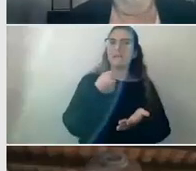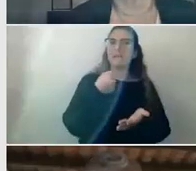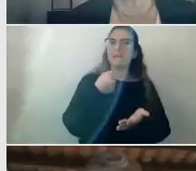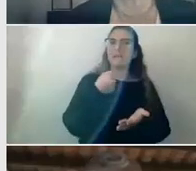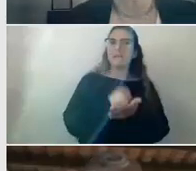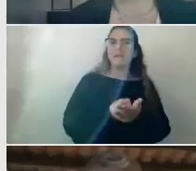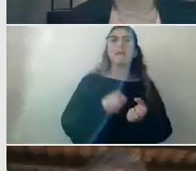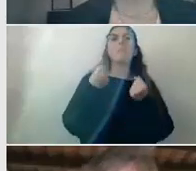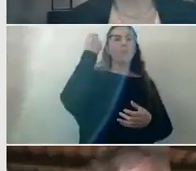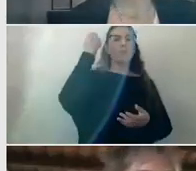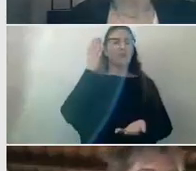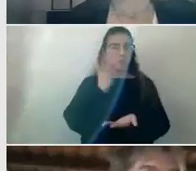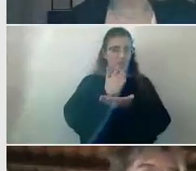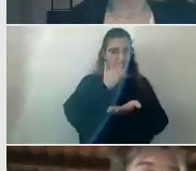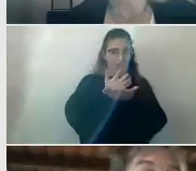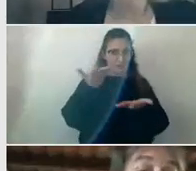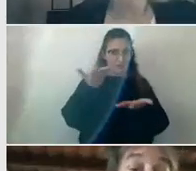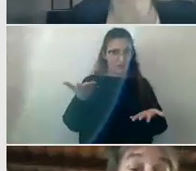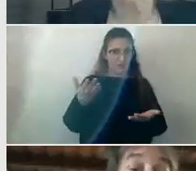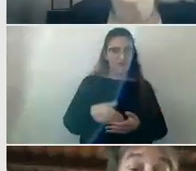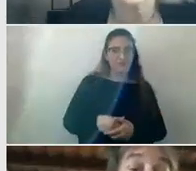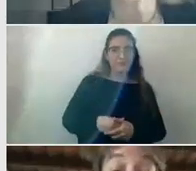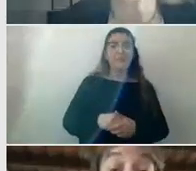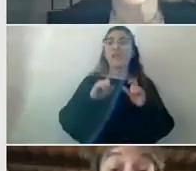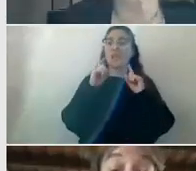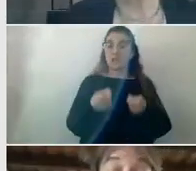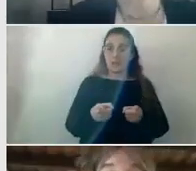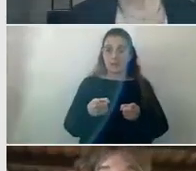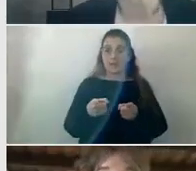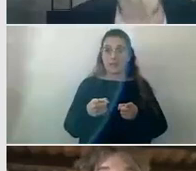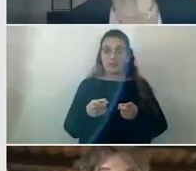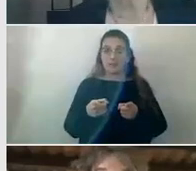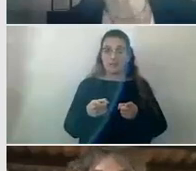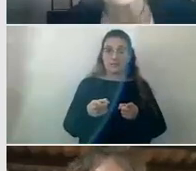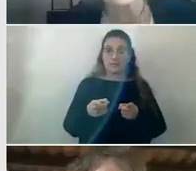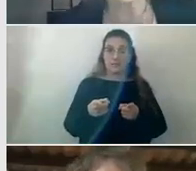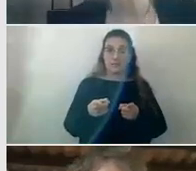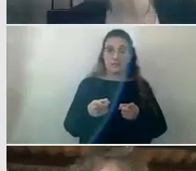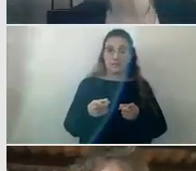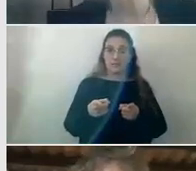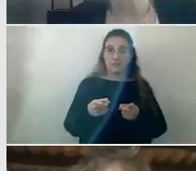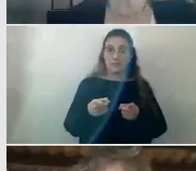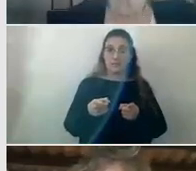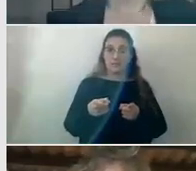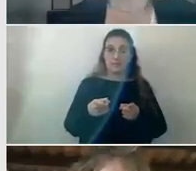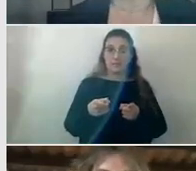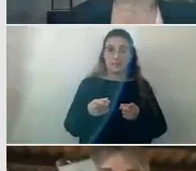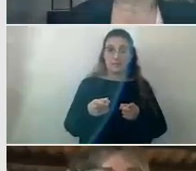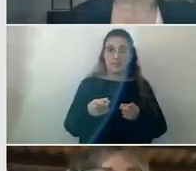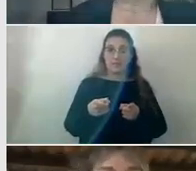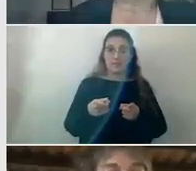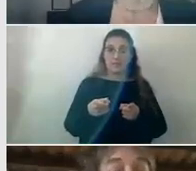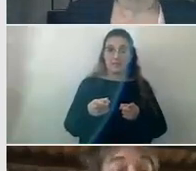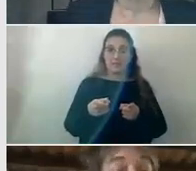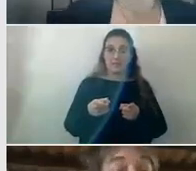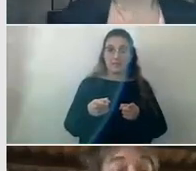o sus derechos y que también si lo llevamos a lo personal ese nada sobre nosotros